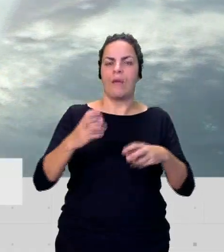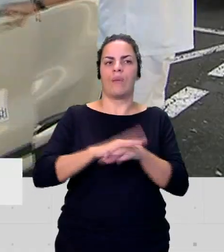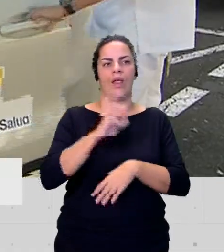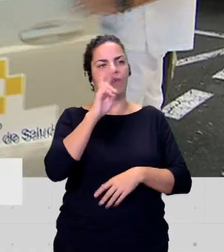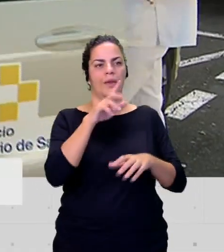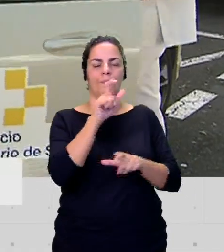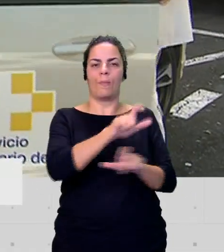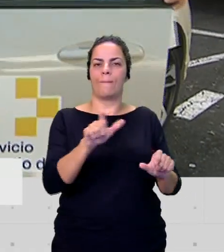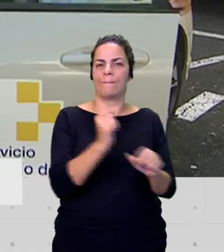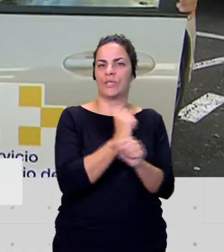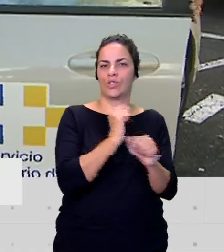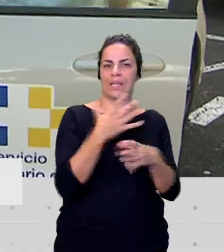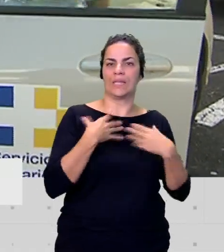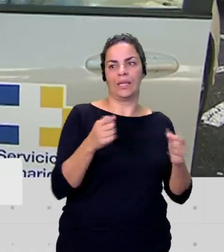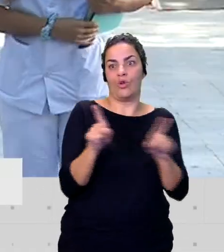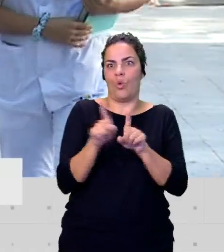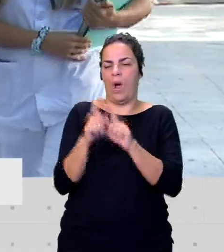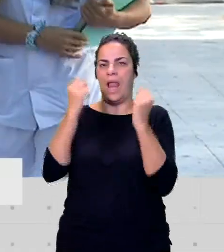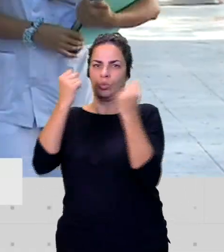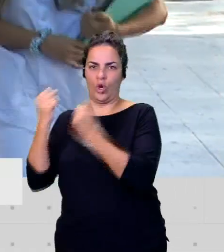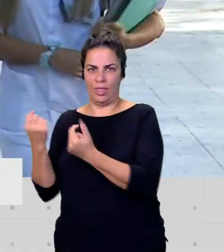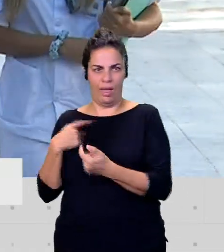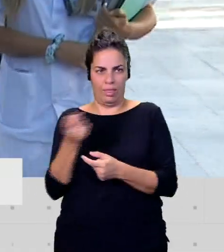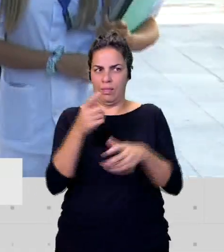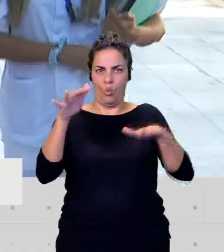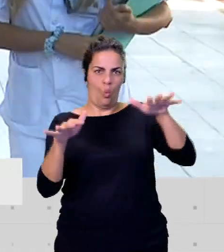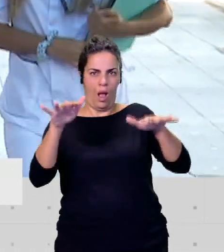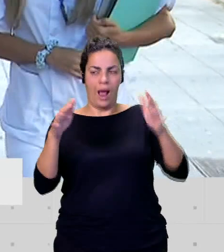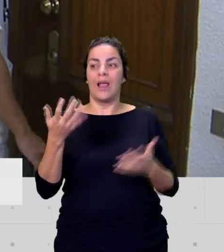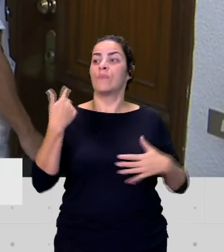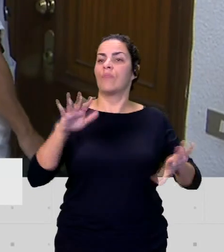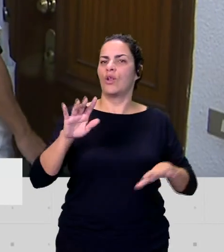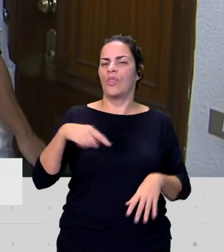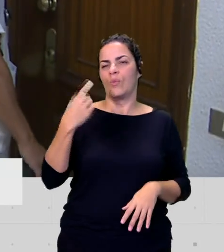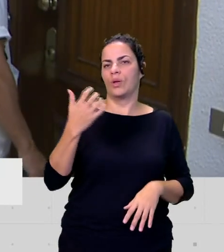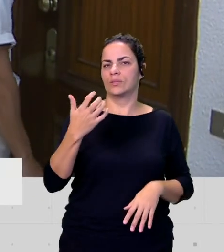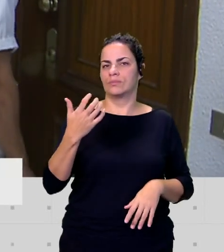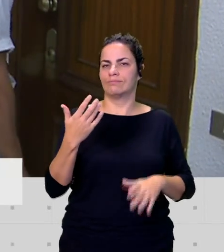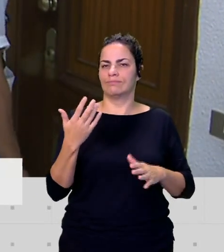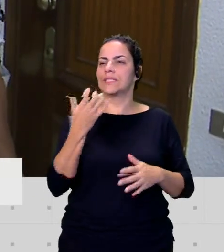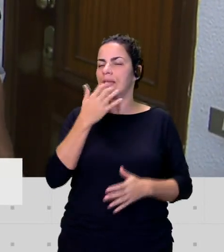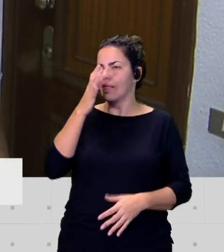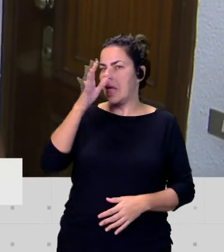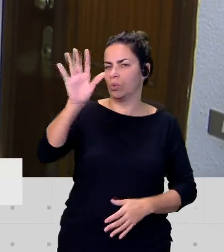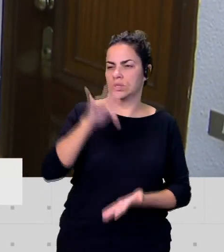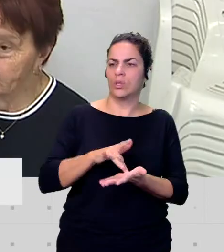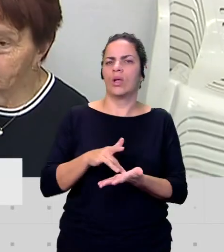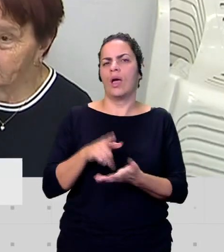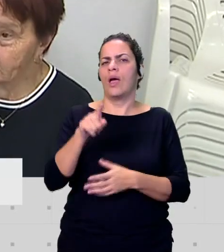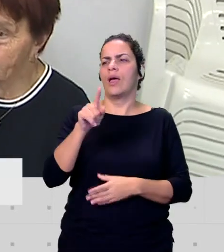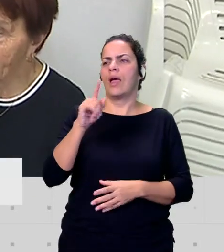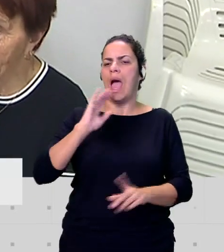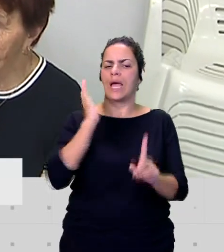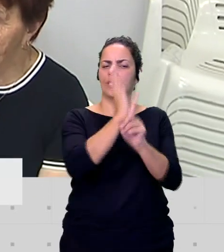sanitario equiparable a una autoridad. Luego a la hora de denunciar, ¿cómo estamos? ¿Qué porcentaje de esas